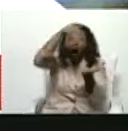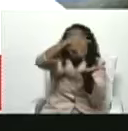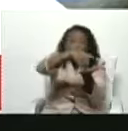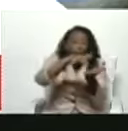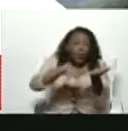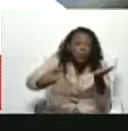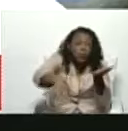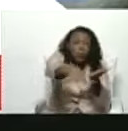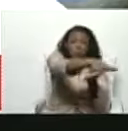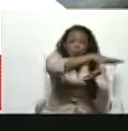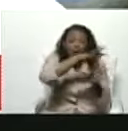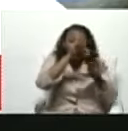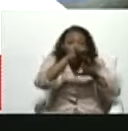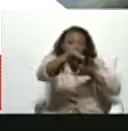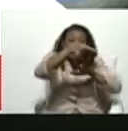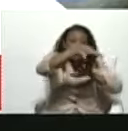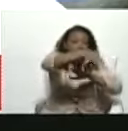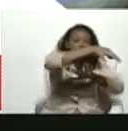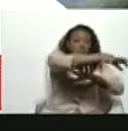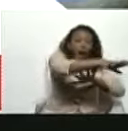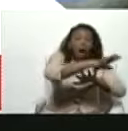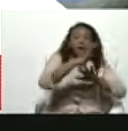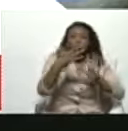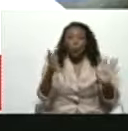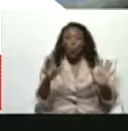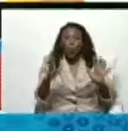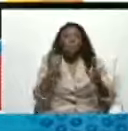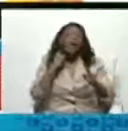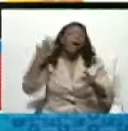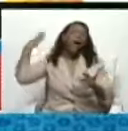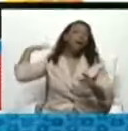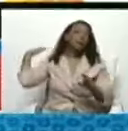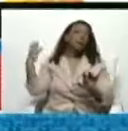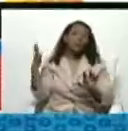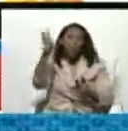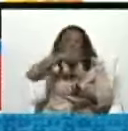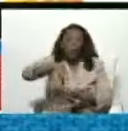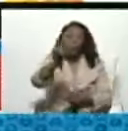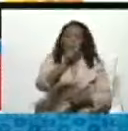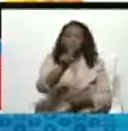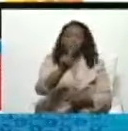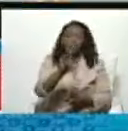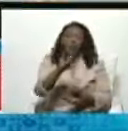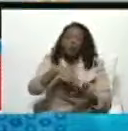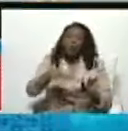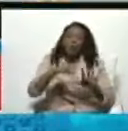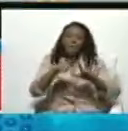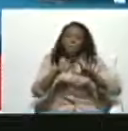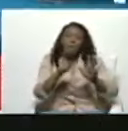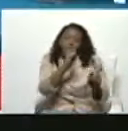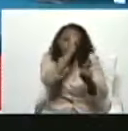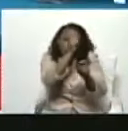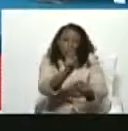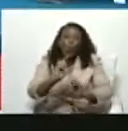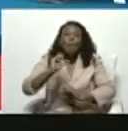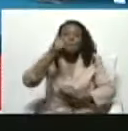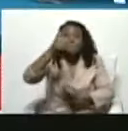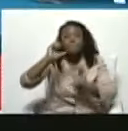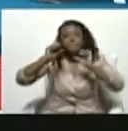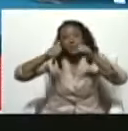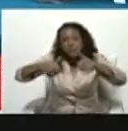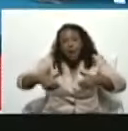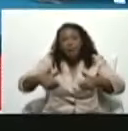Aragua. Me atrevería a decir que son las más antiguas. Son además las que fueron postuladas inicialmente